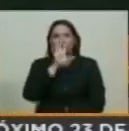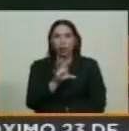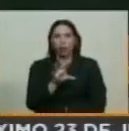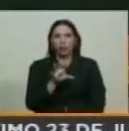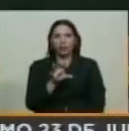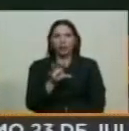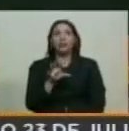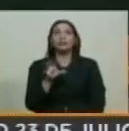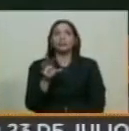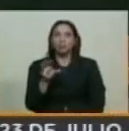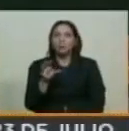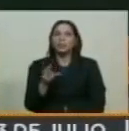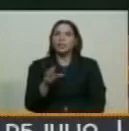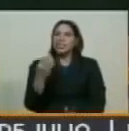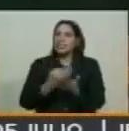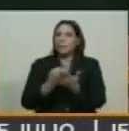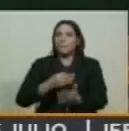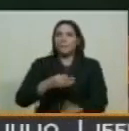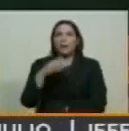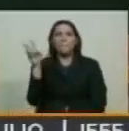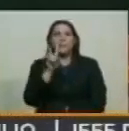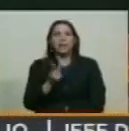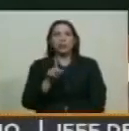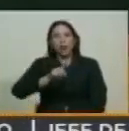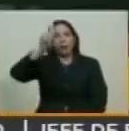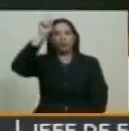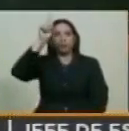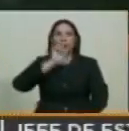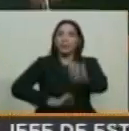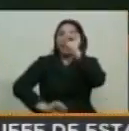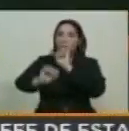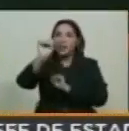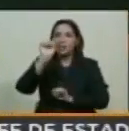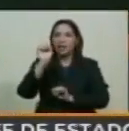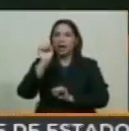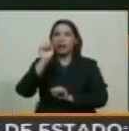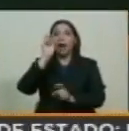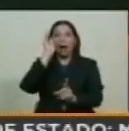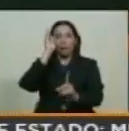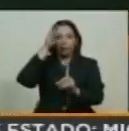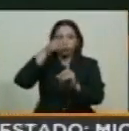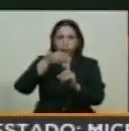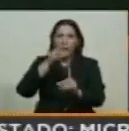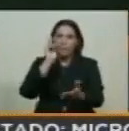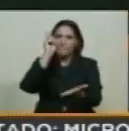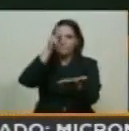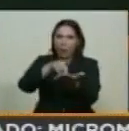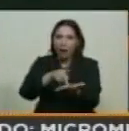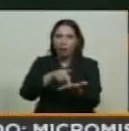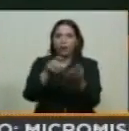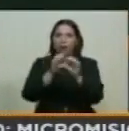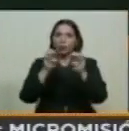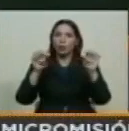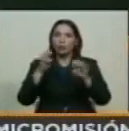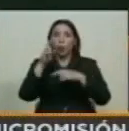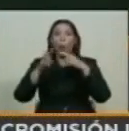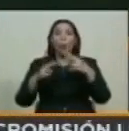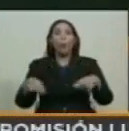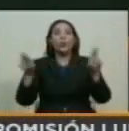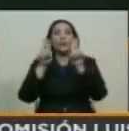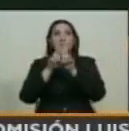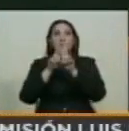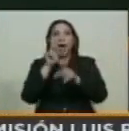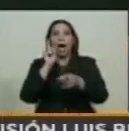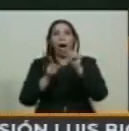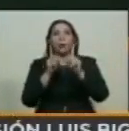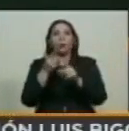vez que Venezuela levanta la mano para defender el acceso gratuito y universal a la educación, hay quienes dan la espalda